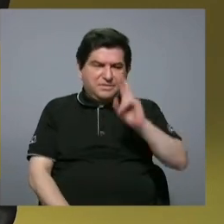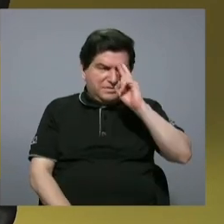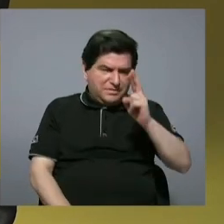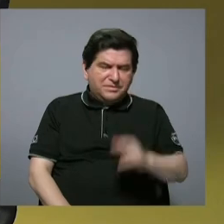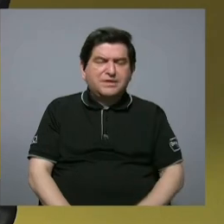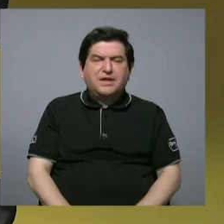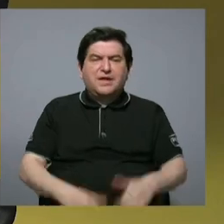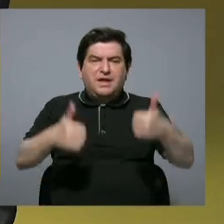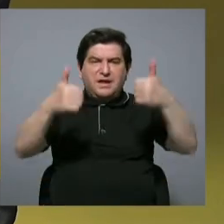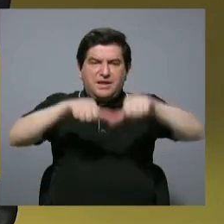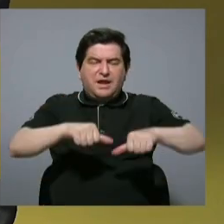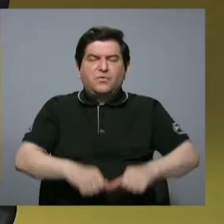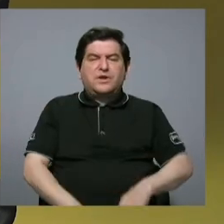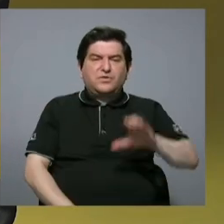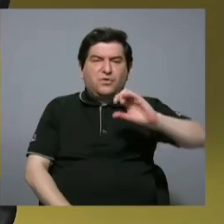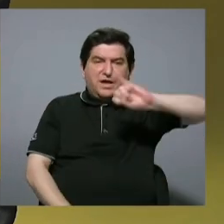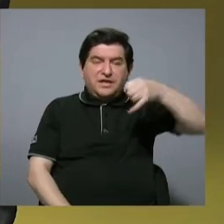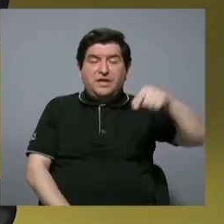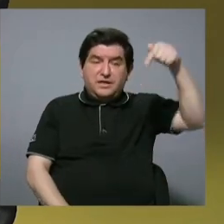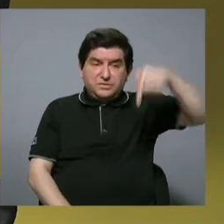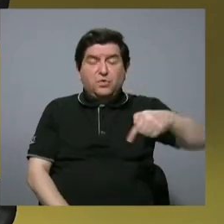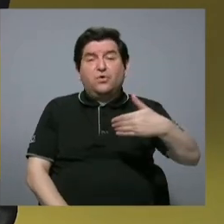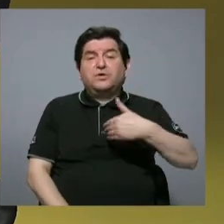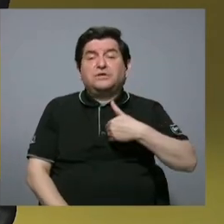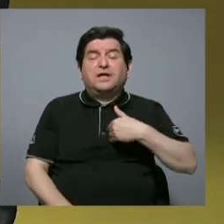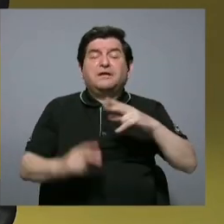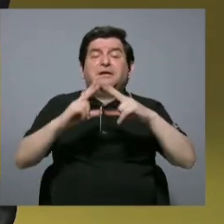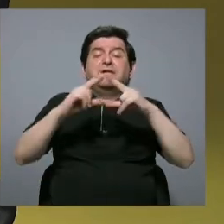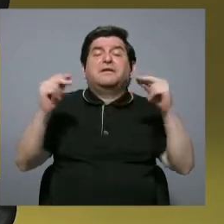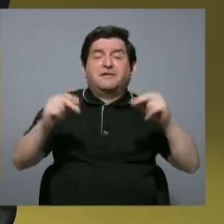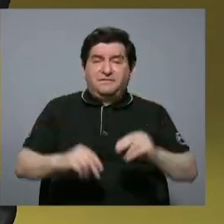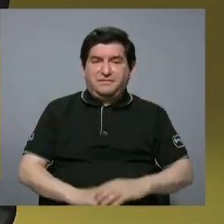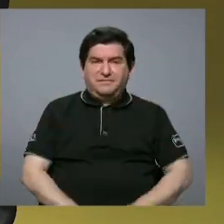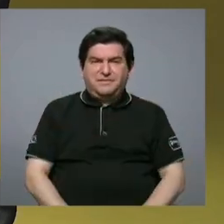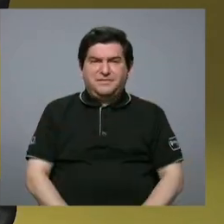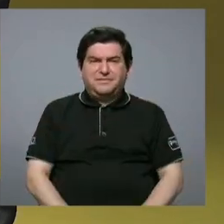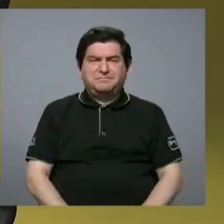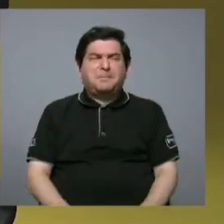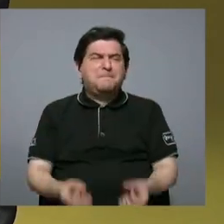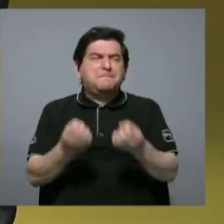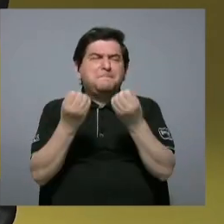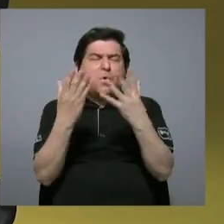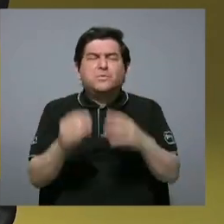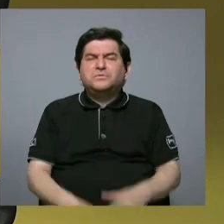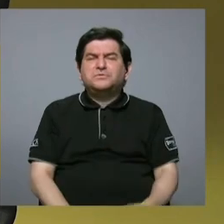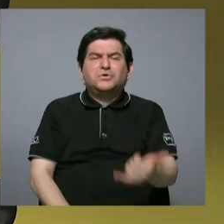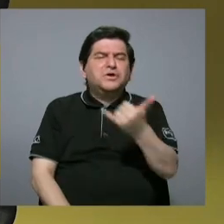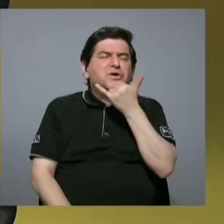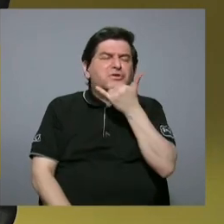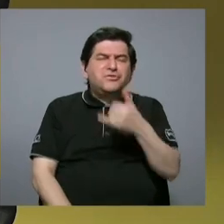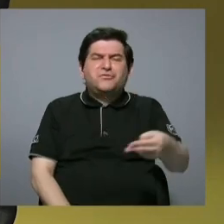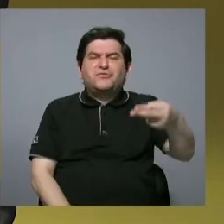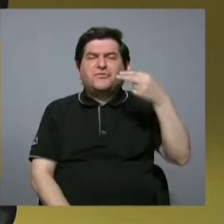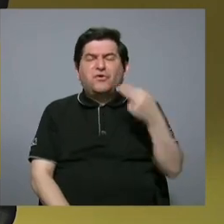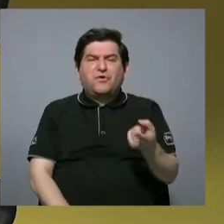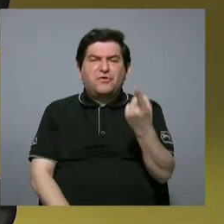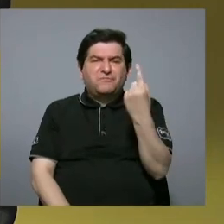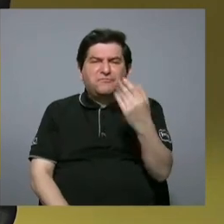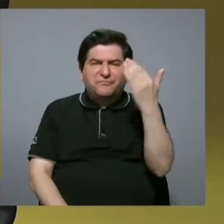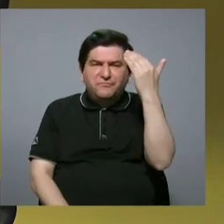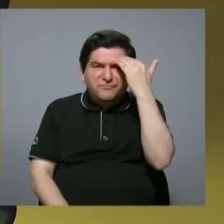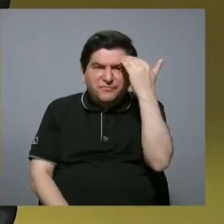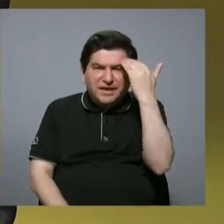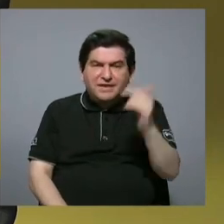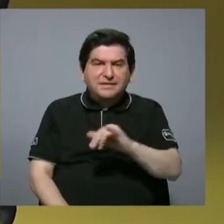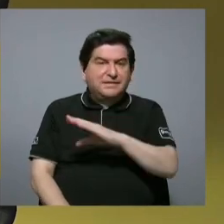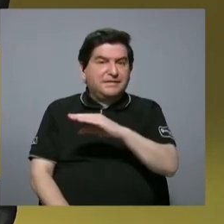Tratado Cañajeres, hoy sería de Nicaragua. Entonces hay mucho de errores históricos, de falta de conocimiento, pero